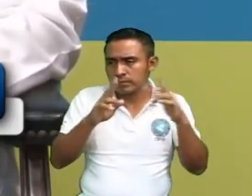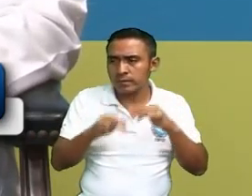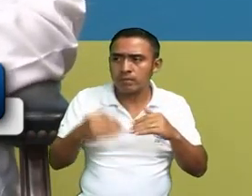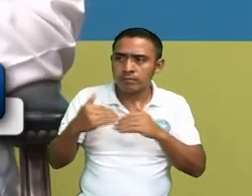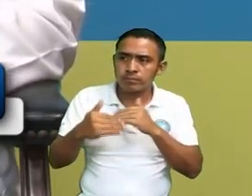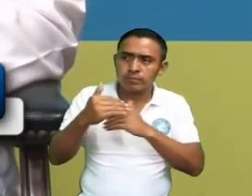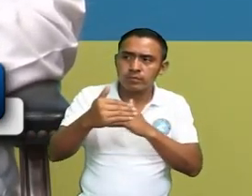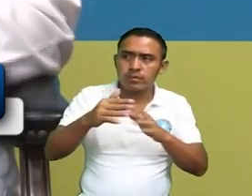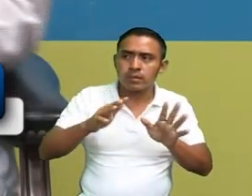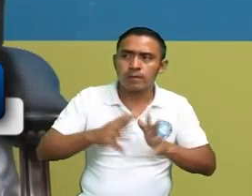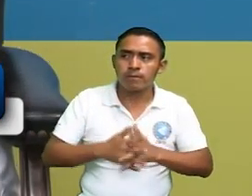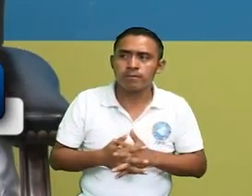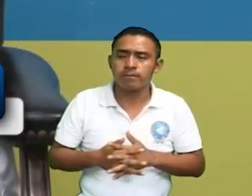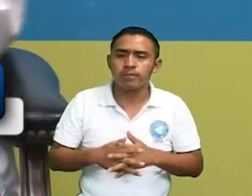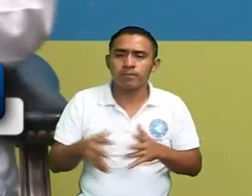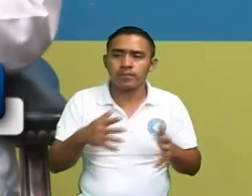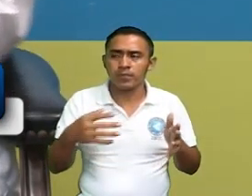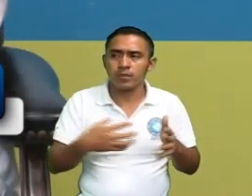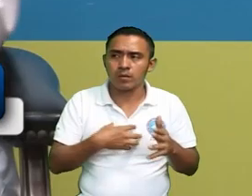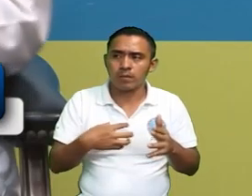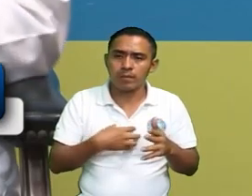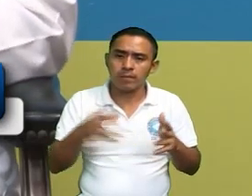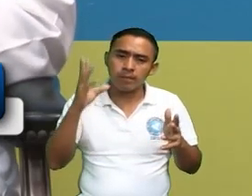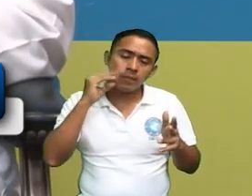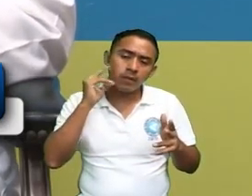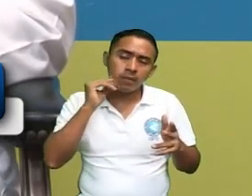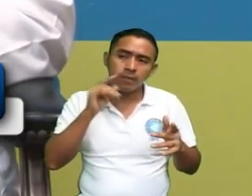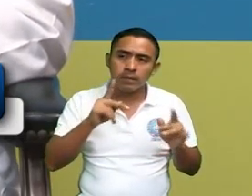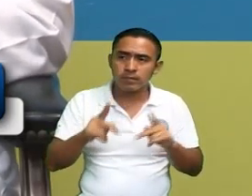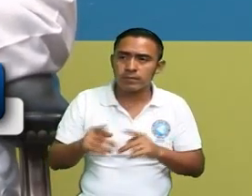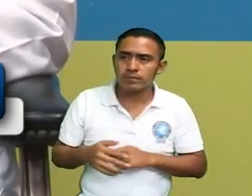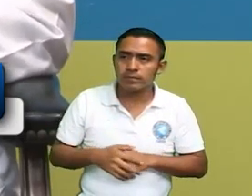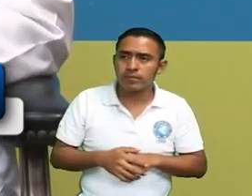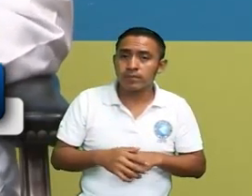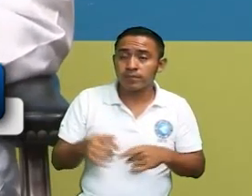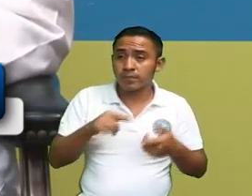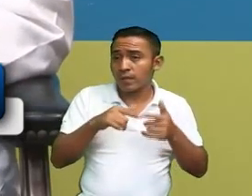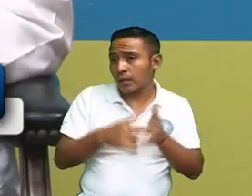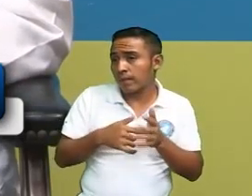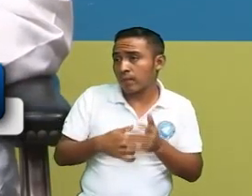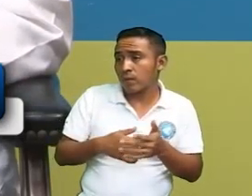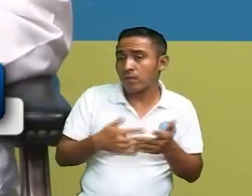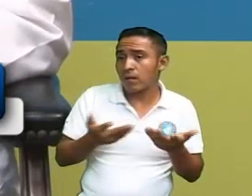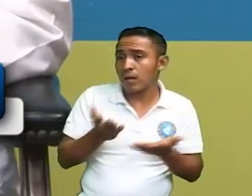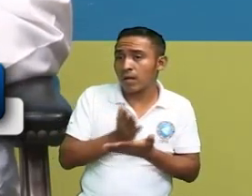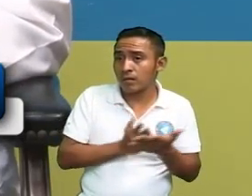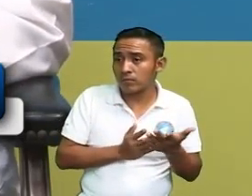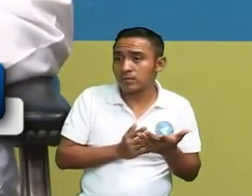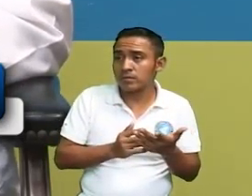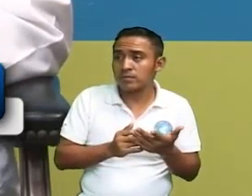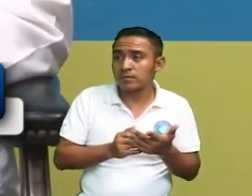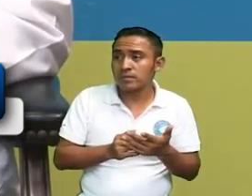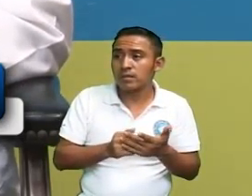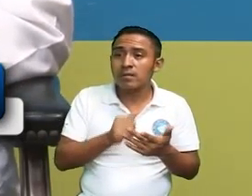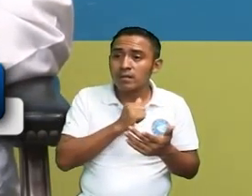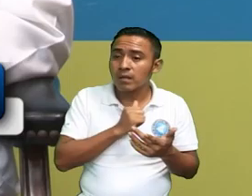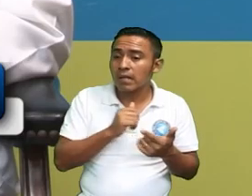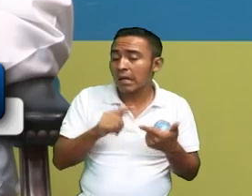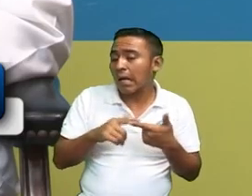no, pues ya son propias del especialista, por así decirlo. ¿Existen bebidas como el café, doctora, que pueden